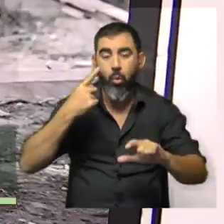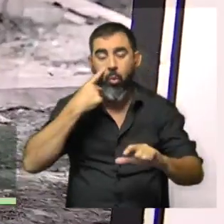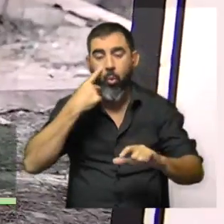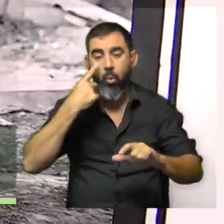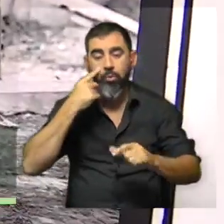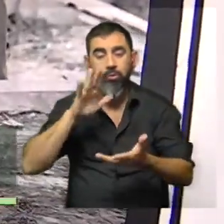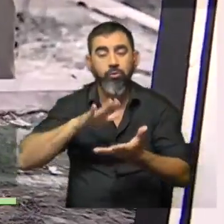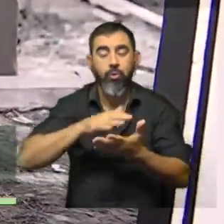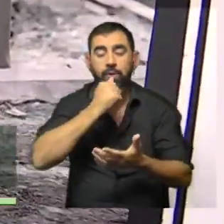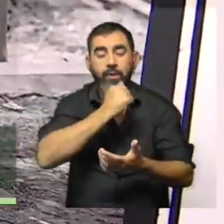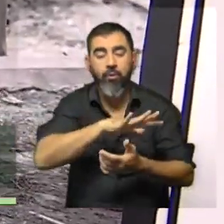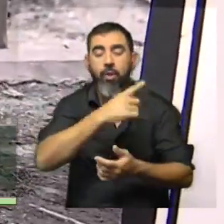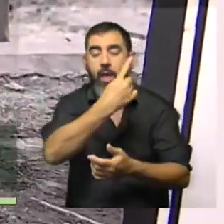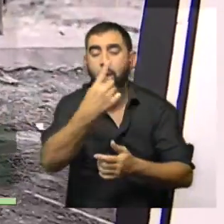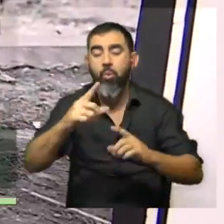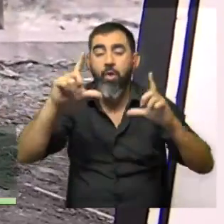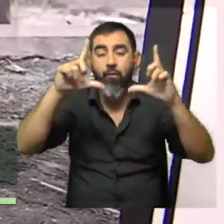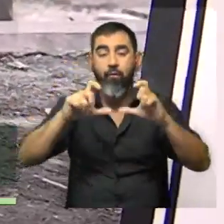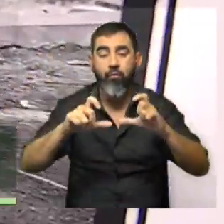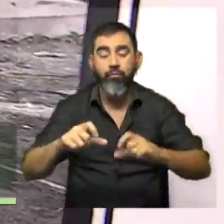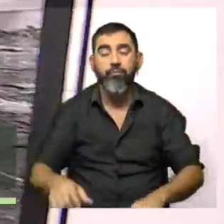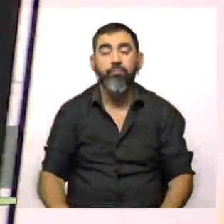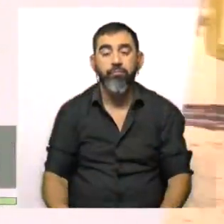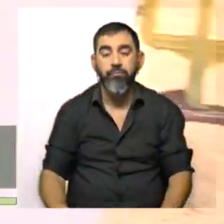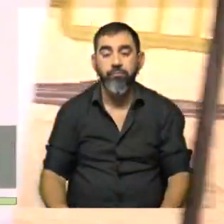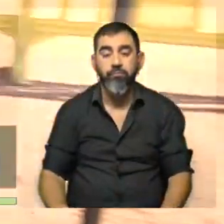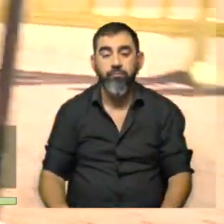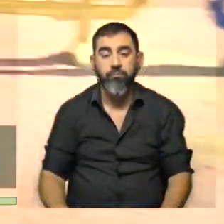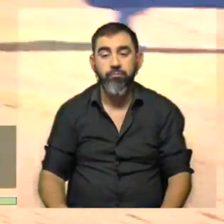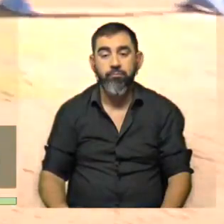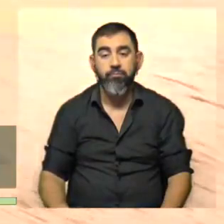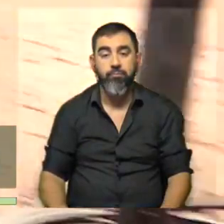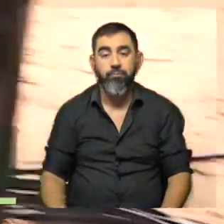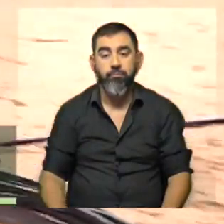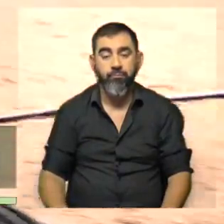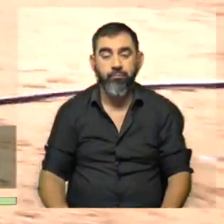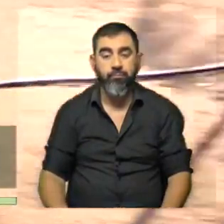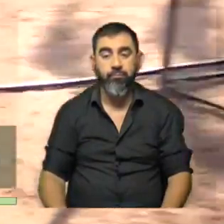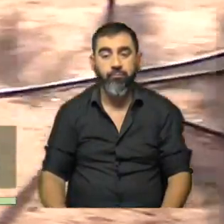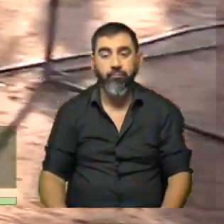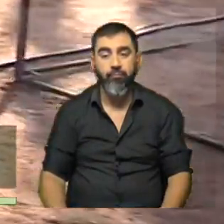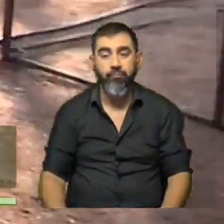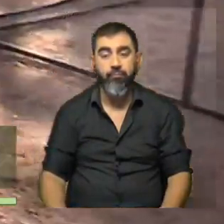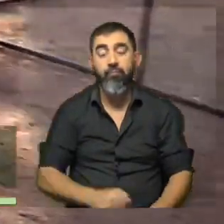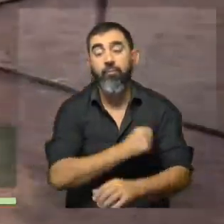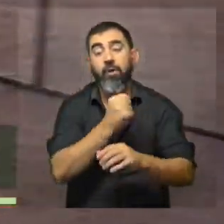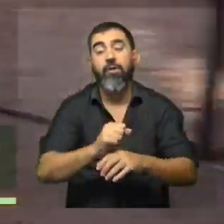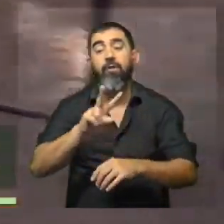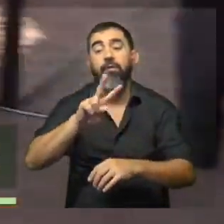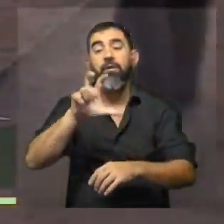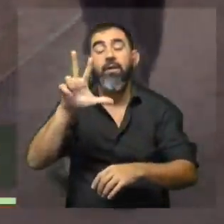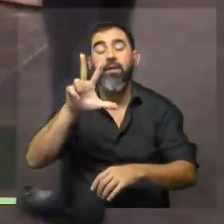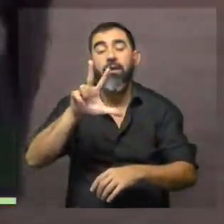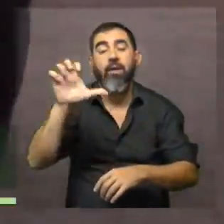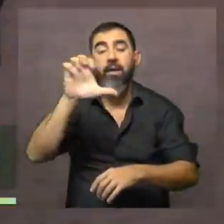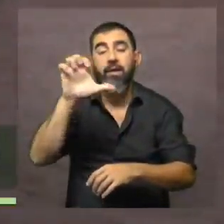acerca de la historia de cada fotografía que tenemos aquí a nuestro territorio nacional hasta el próximo 23 de enero van